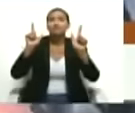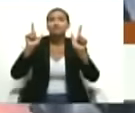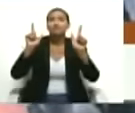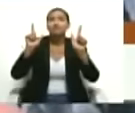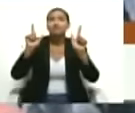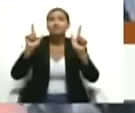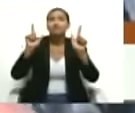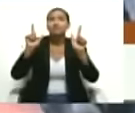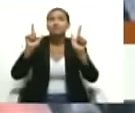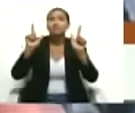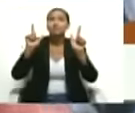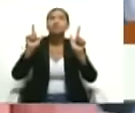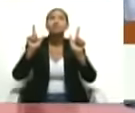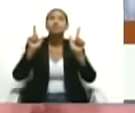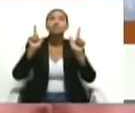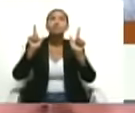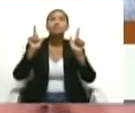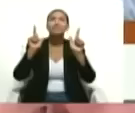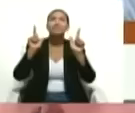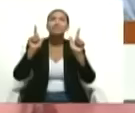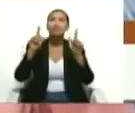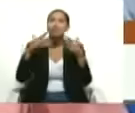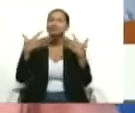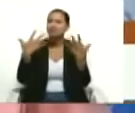Y eso marca